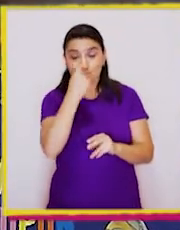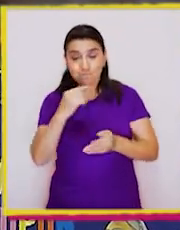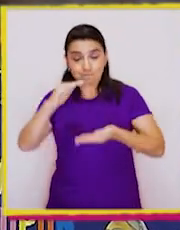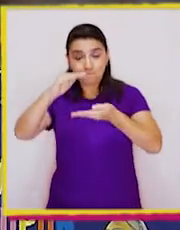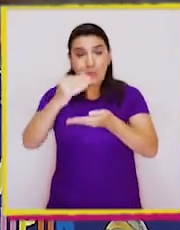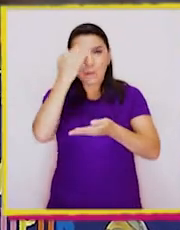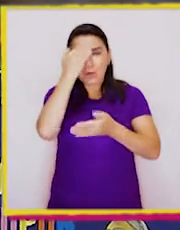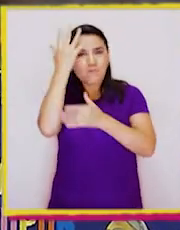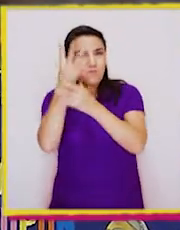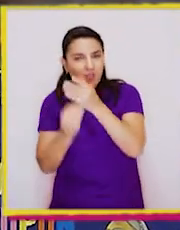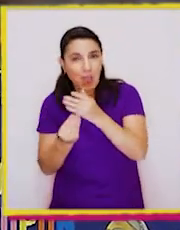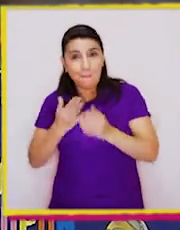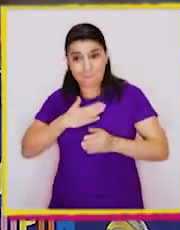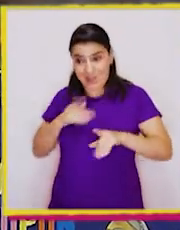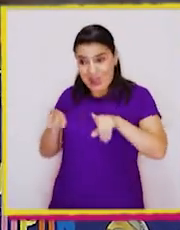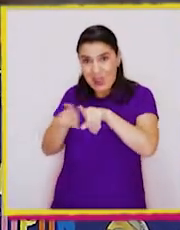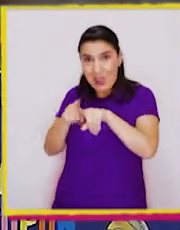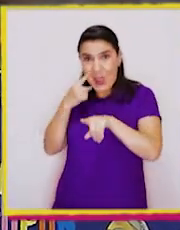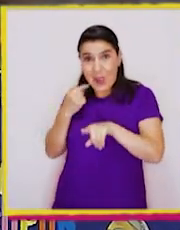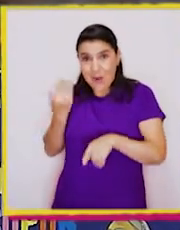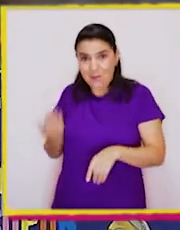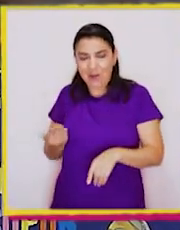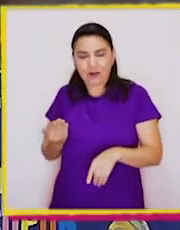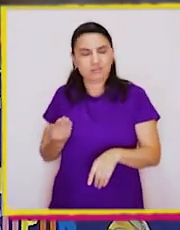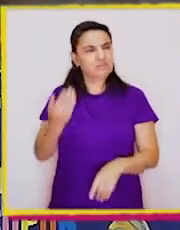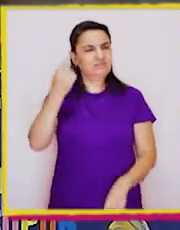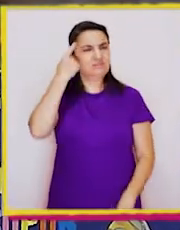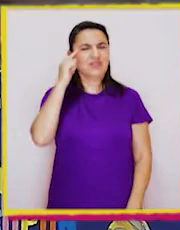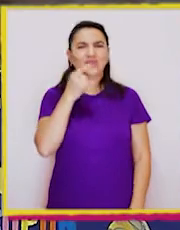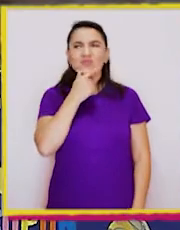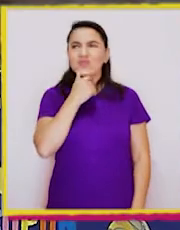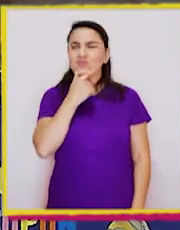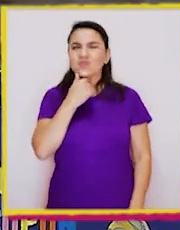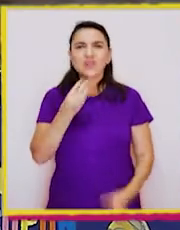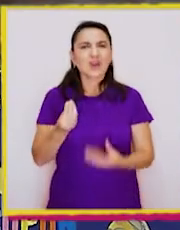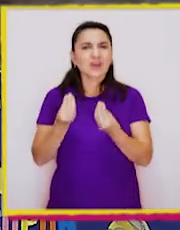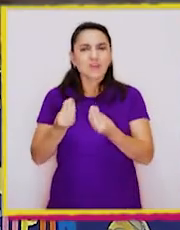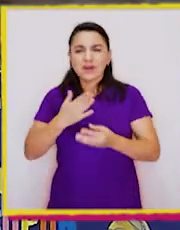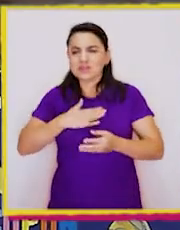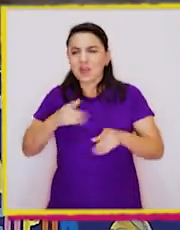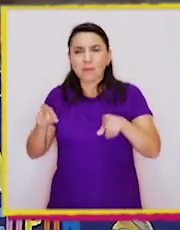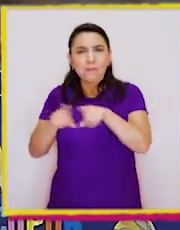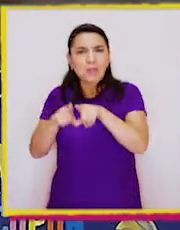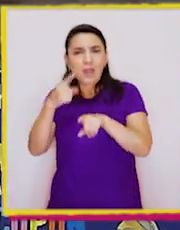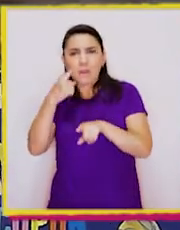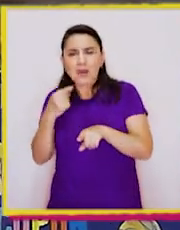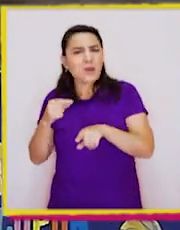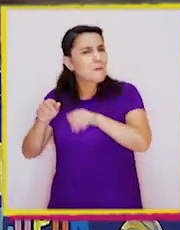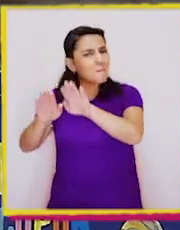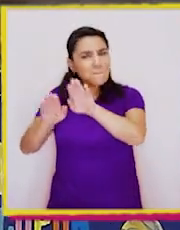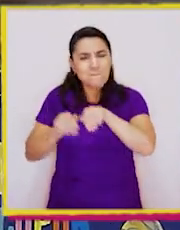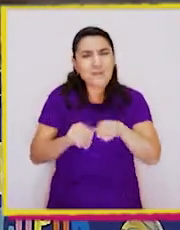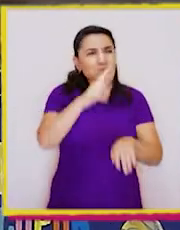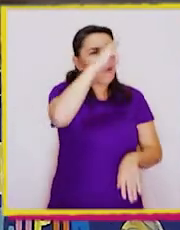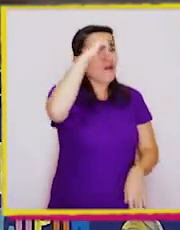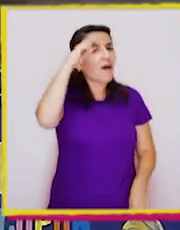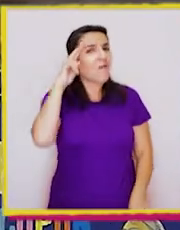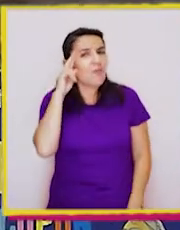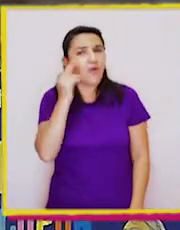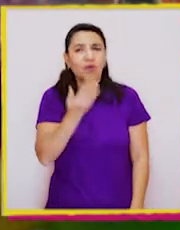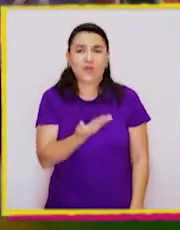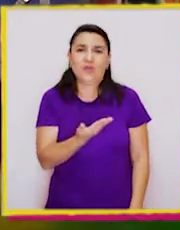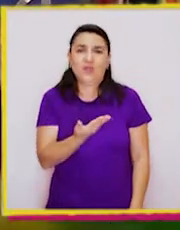hermano. Pero me bajó la duda. ¿Qué pasa si a mi hermano le ocurre lo mismo que a